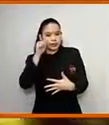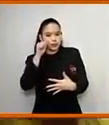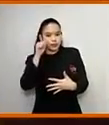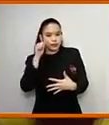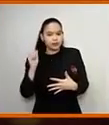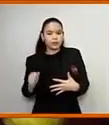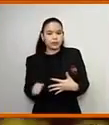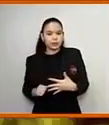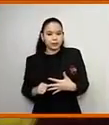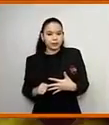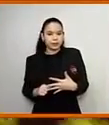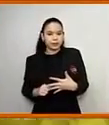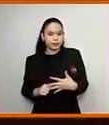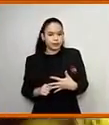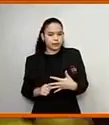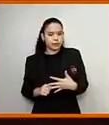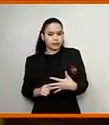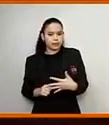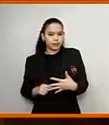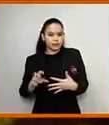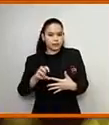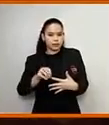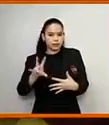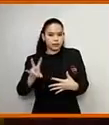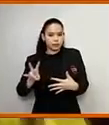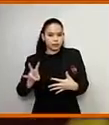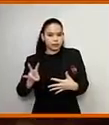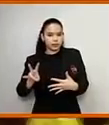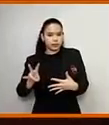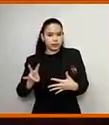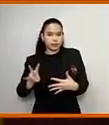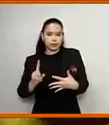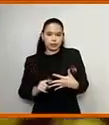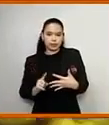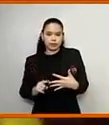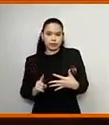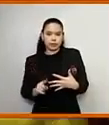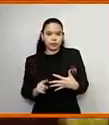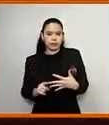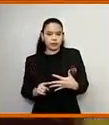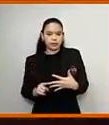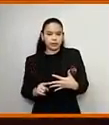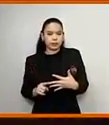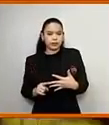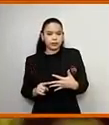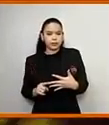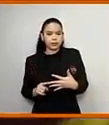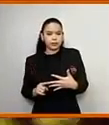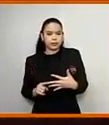Atentos. Y este es el 07, tercer número.